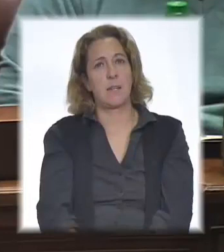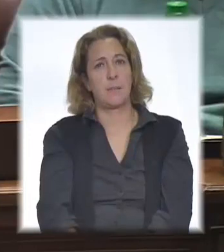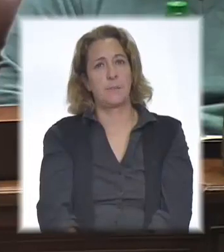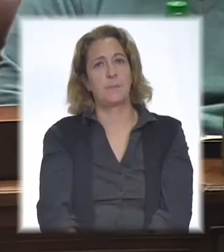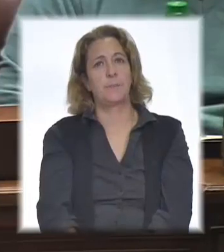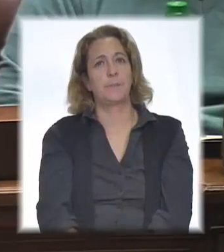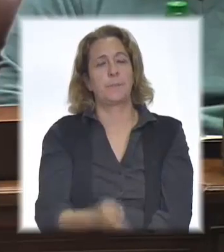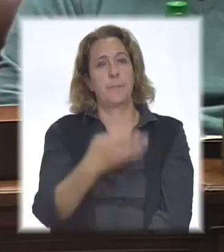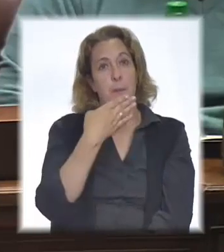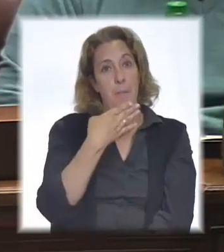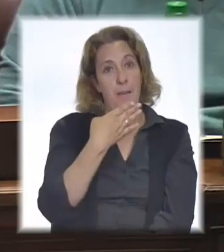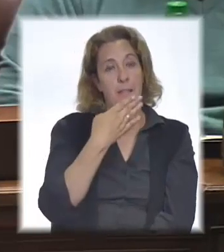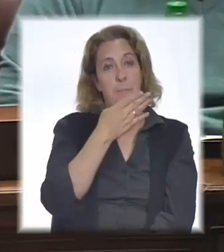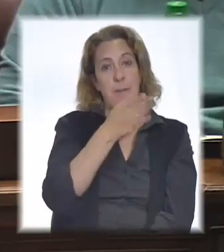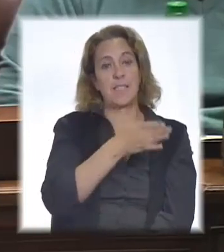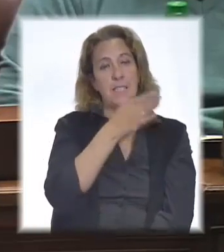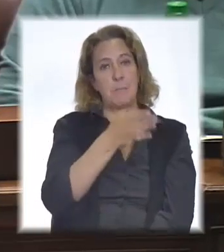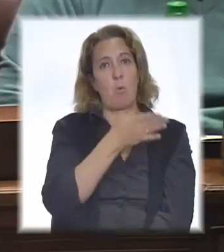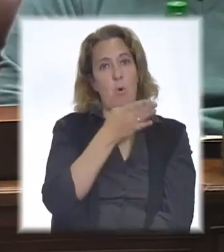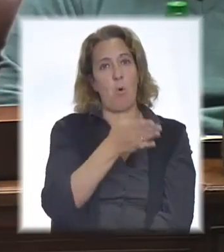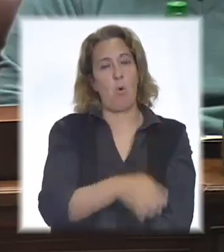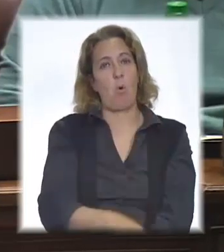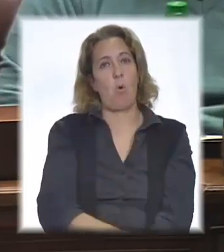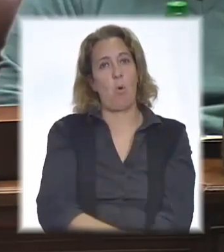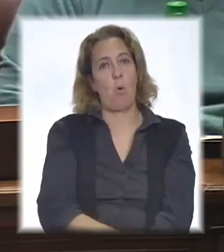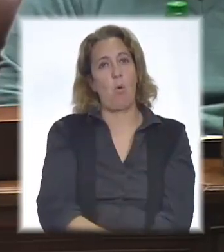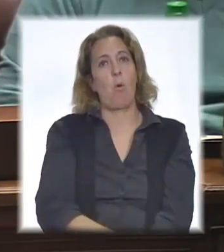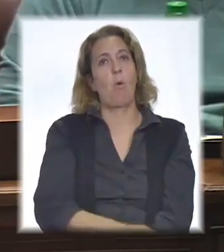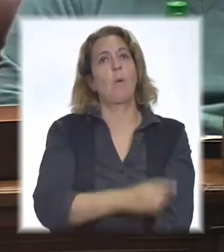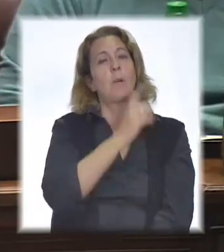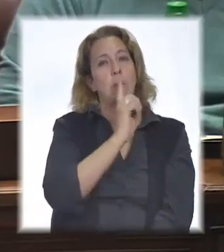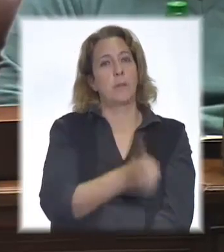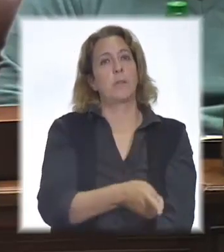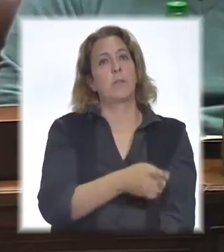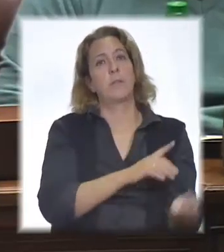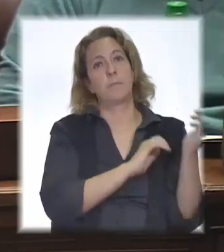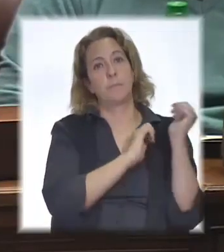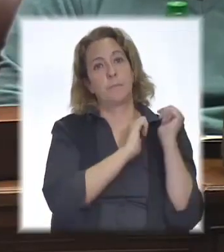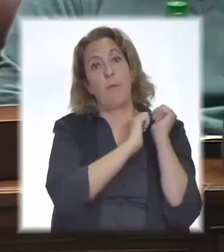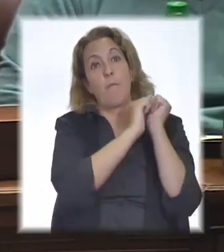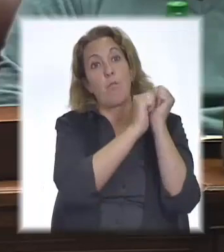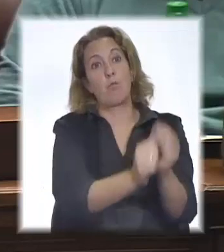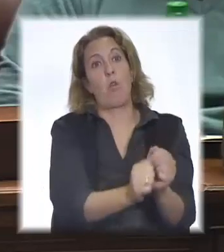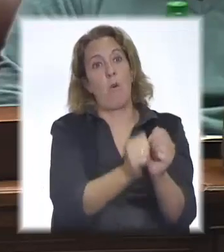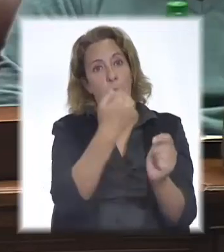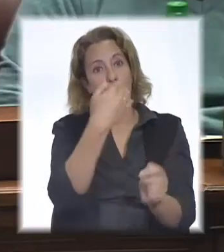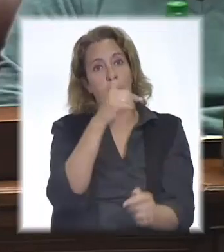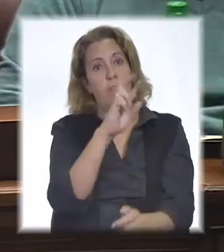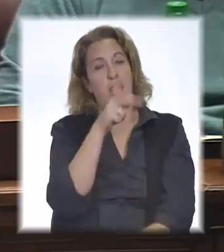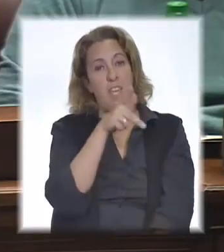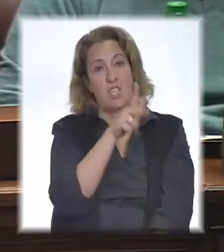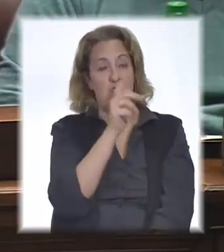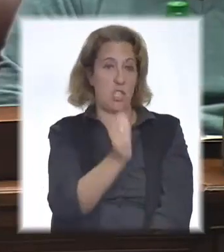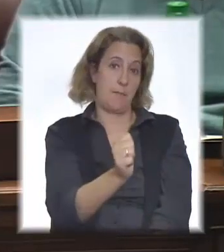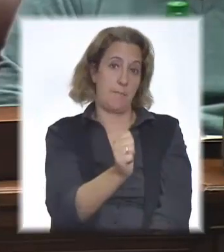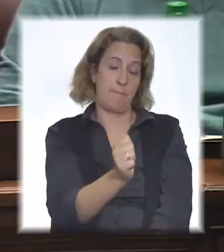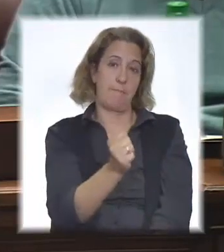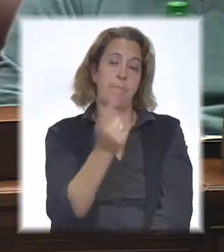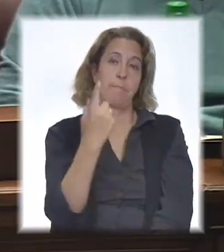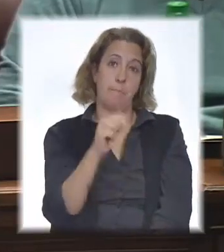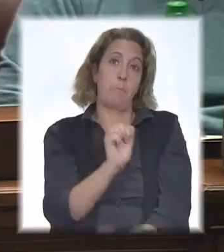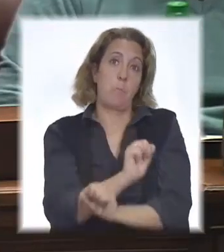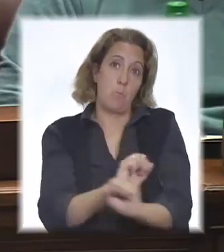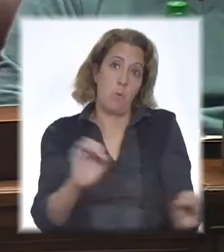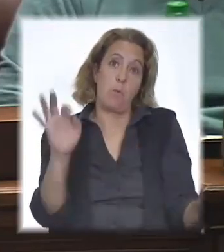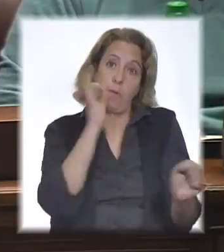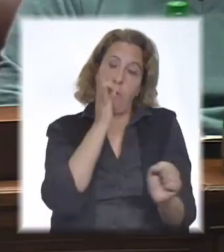bueno benedetti participó también de la fundación de brecha que si se quiere podría decir uno que